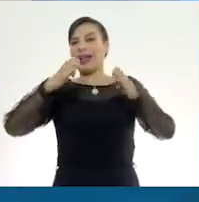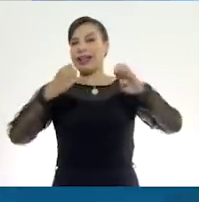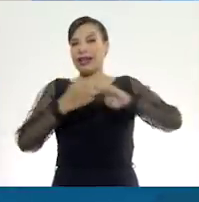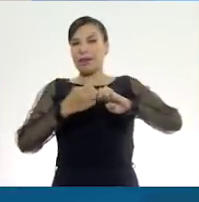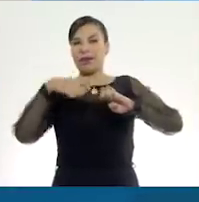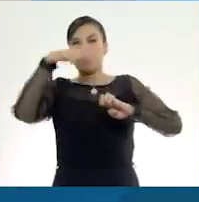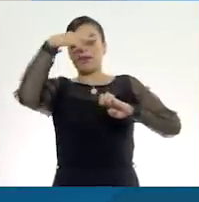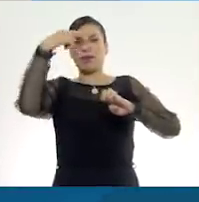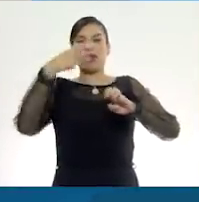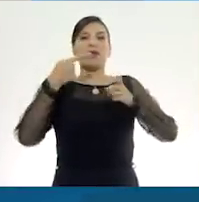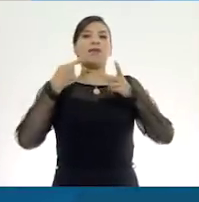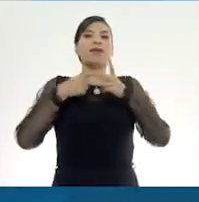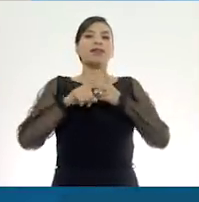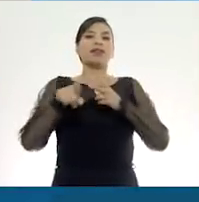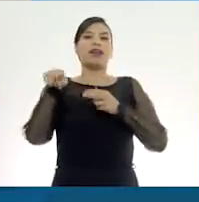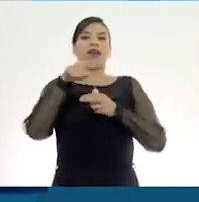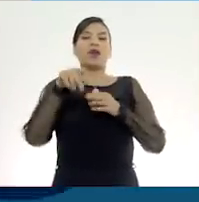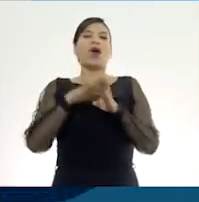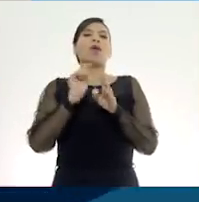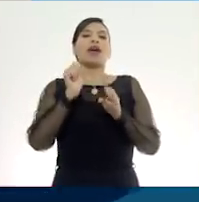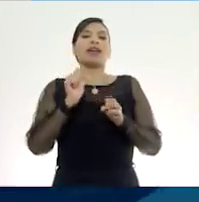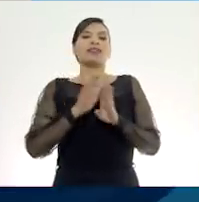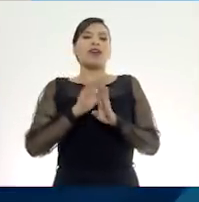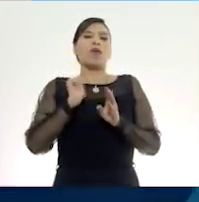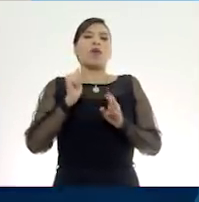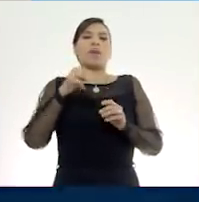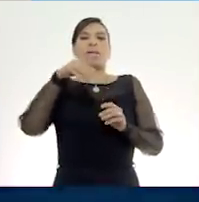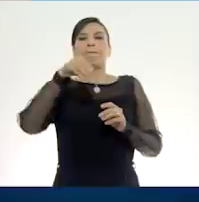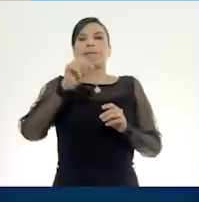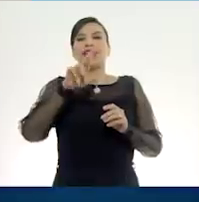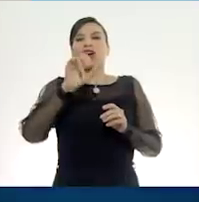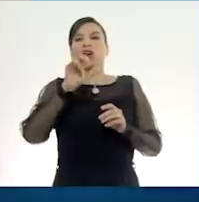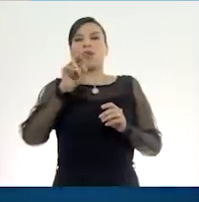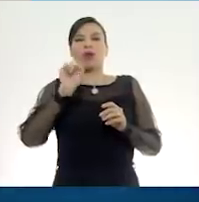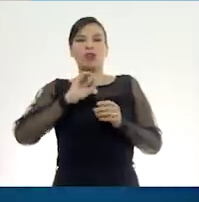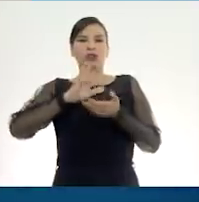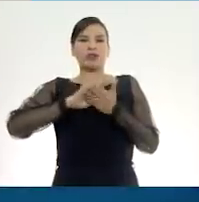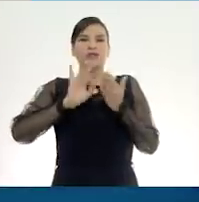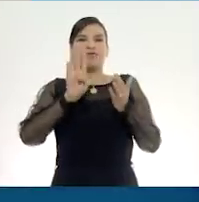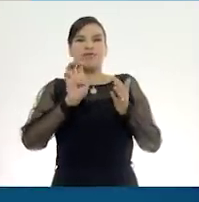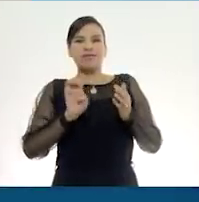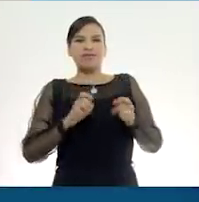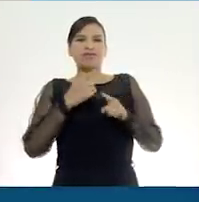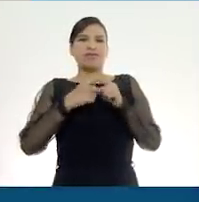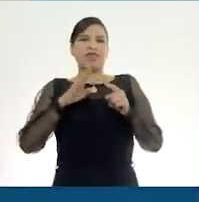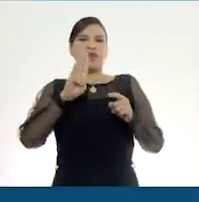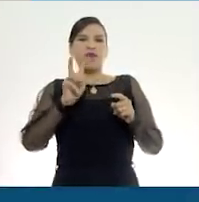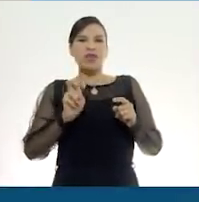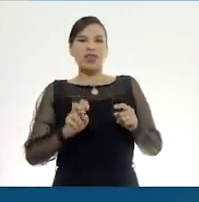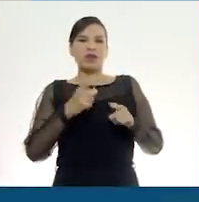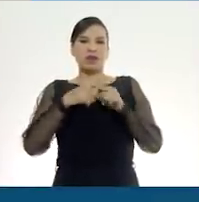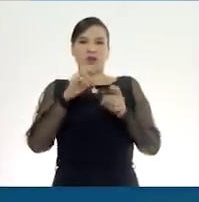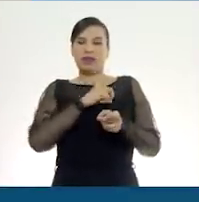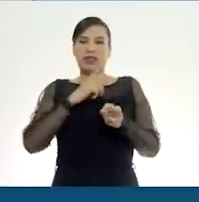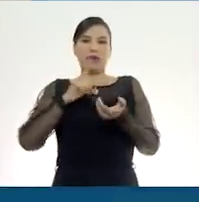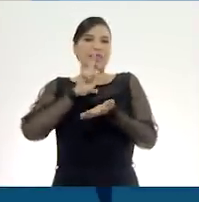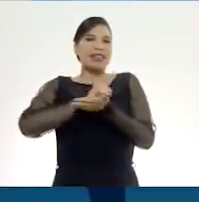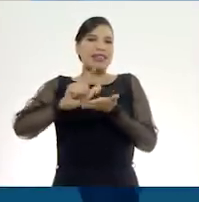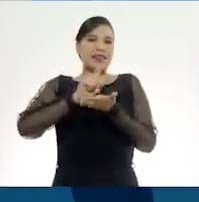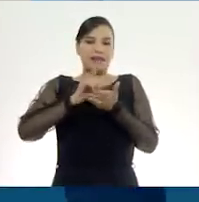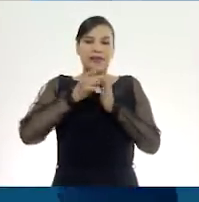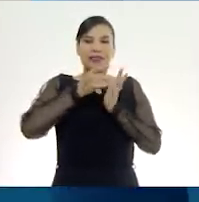los mexicanos, que empezaron a ser los microbios. Entonces los médicos empezaron a plantear que había que tener higiene para combatir a